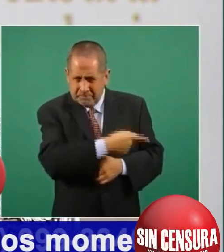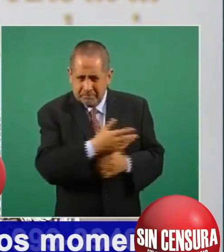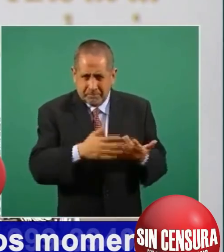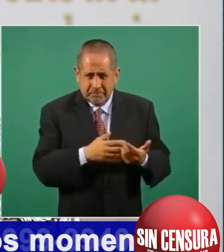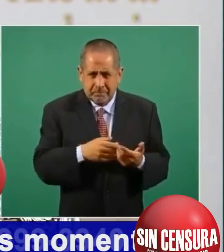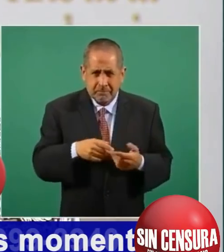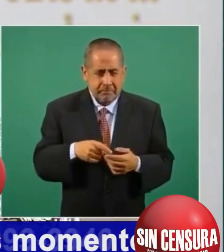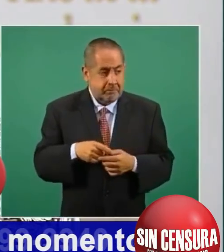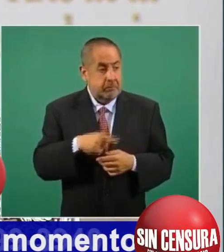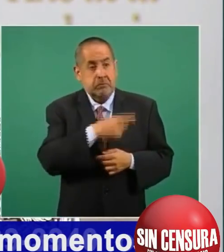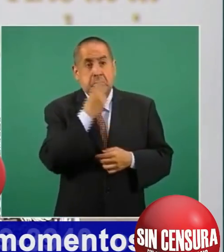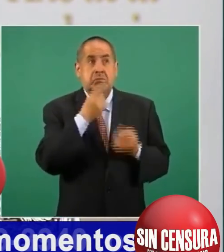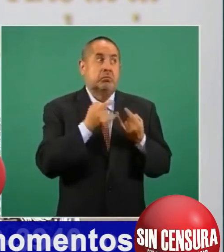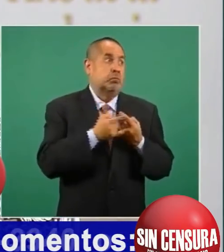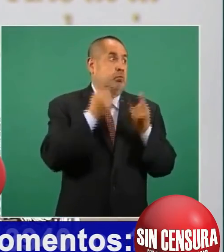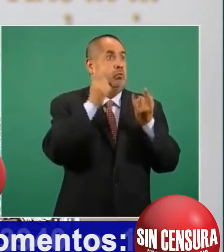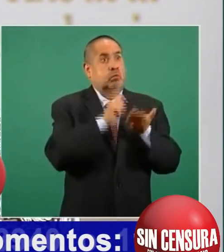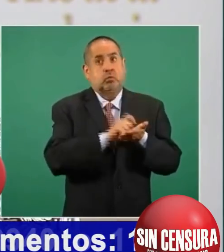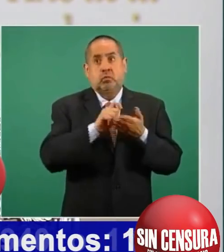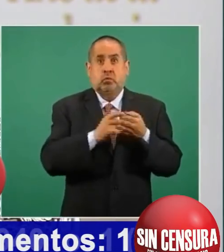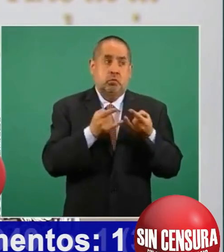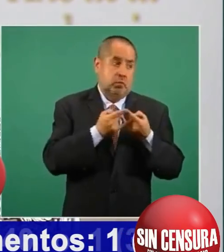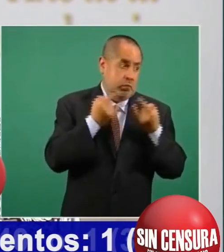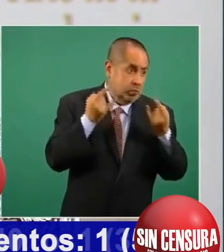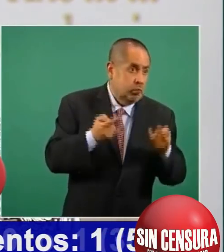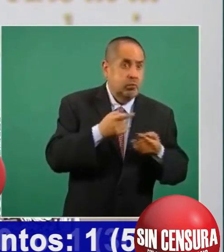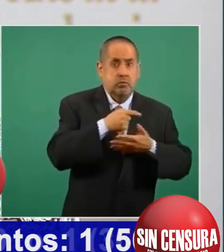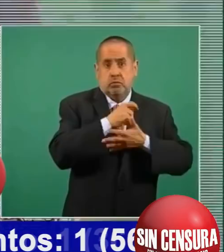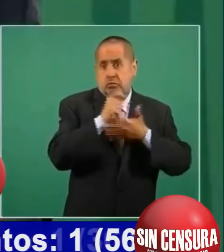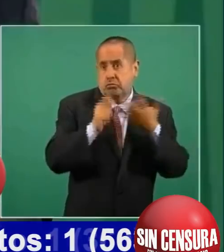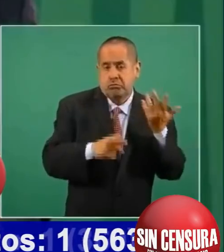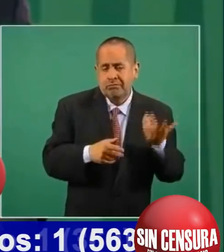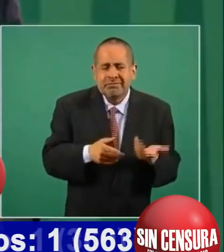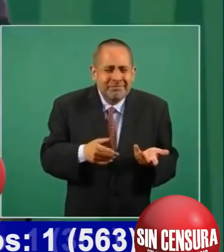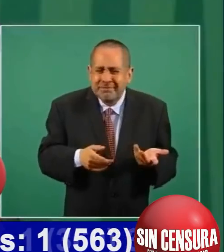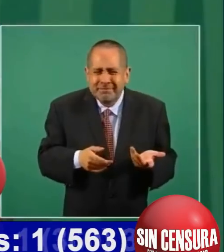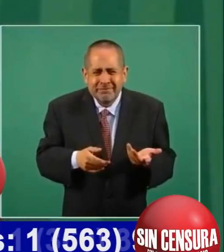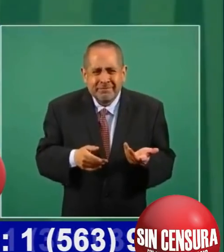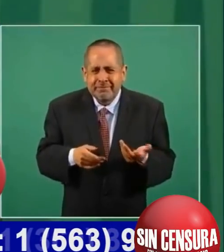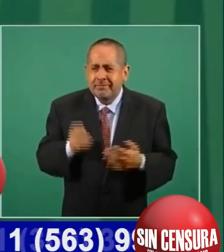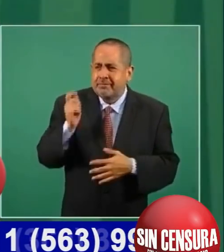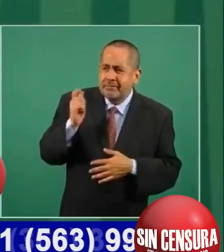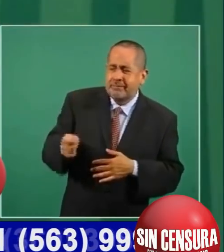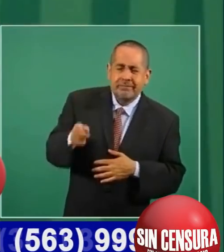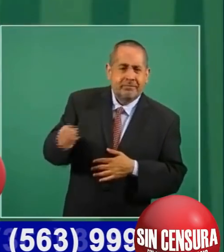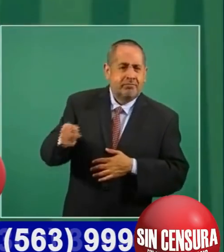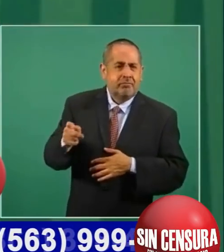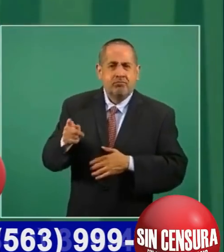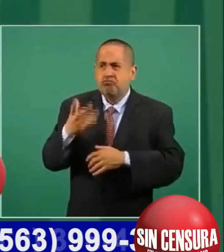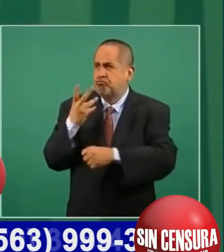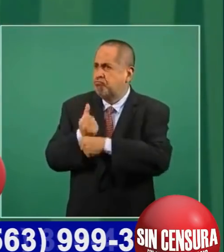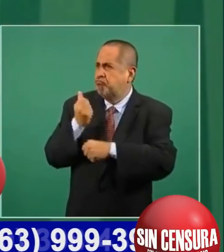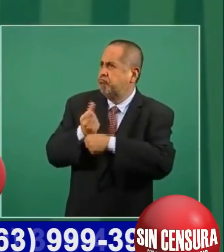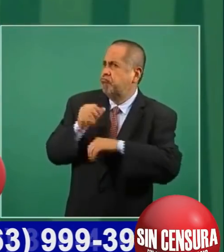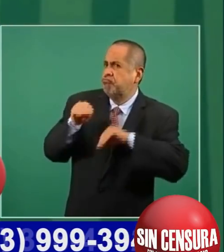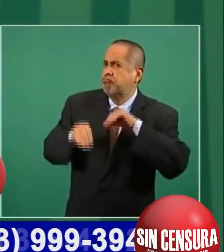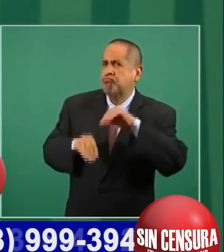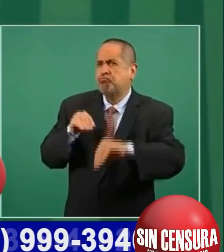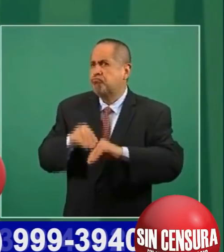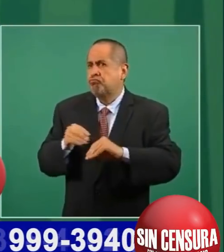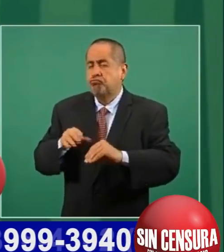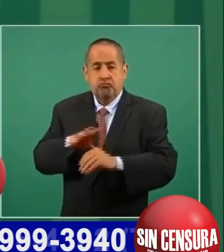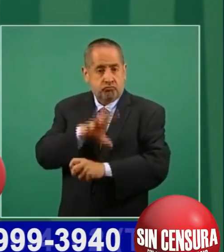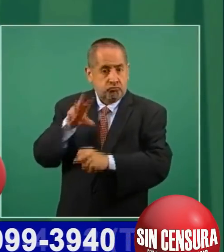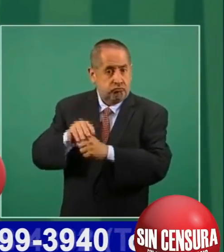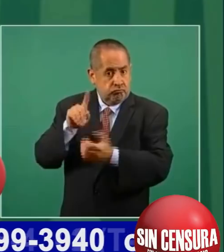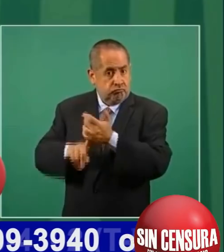son hasta historiadores, lo que han significado las obras de infraestructura que se han hecho en el